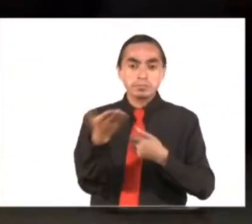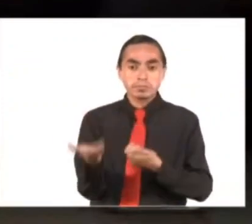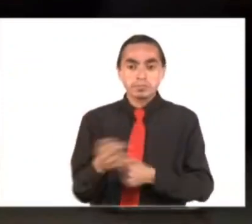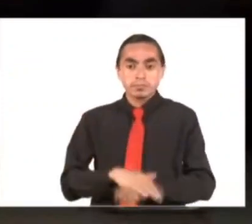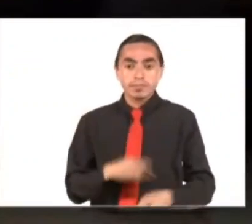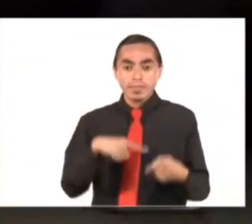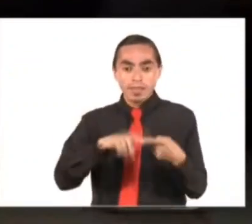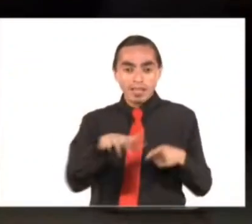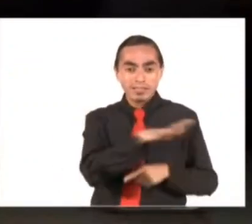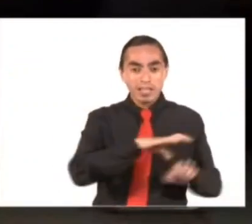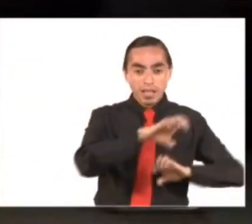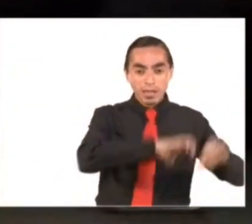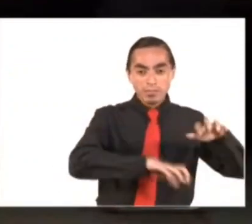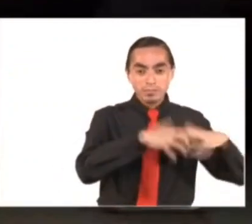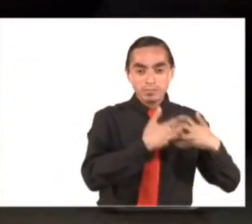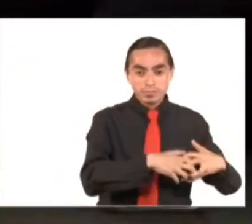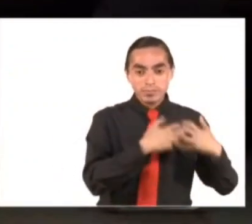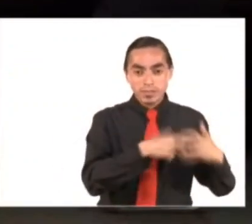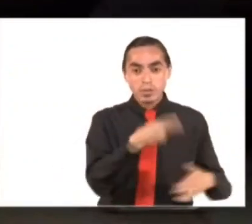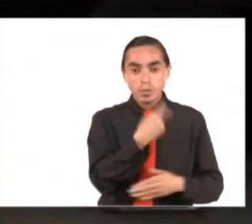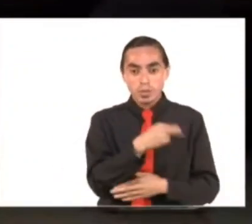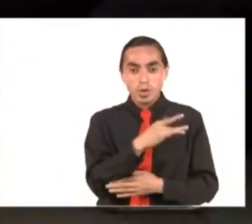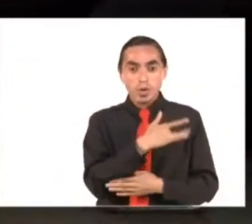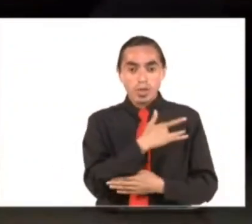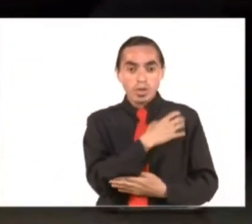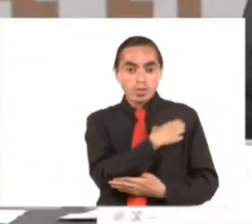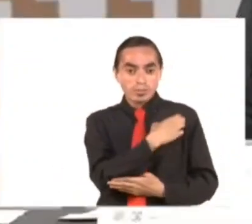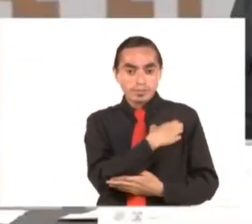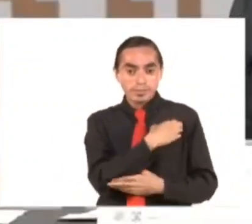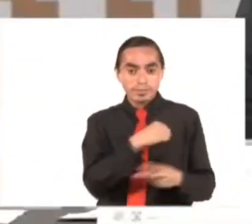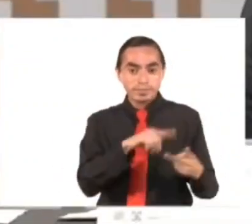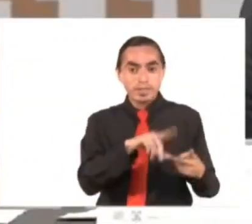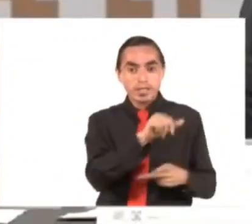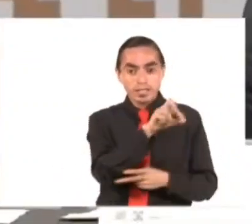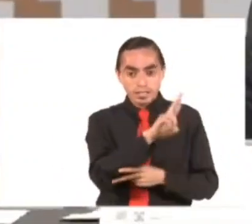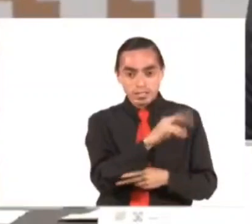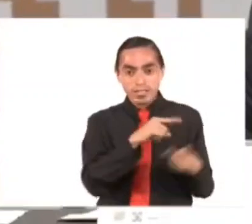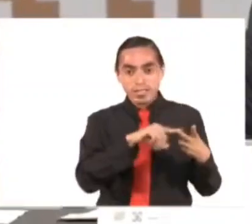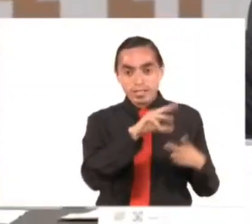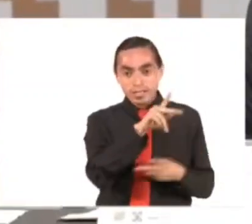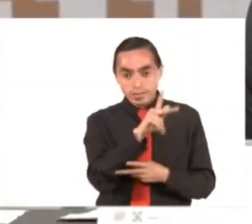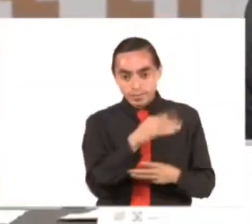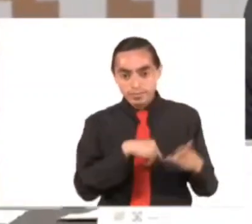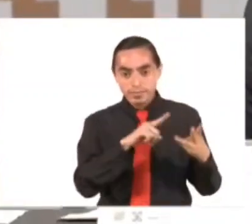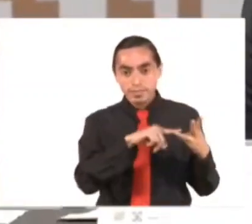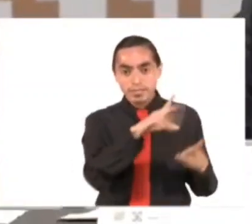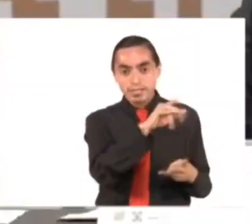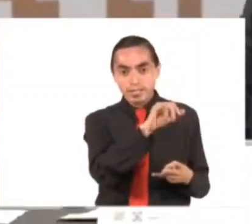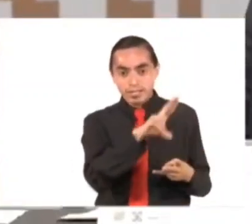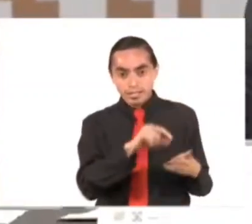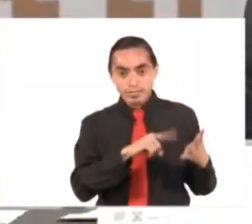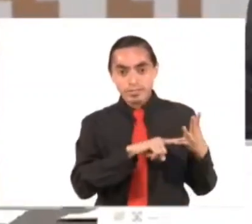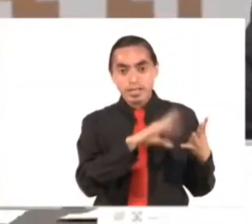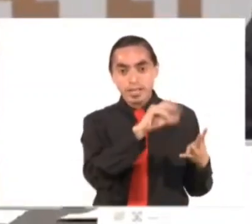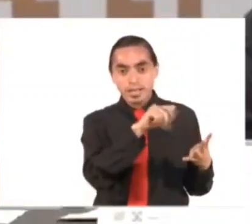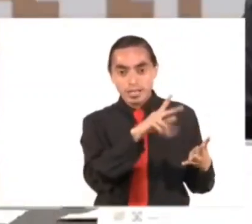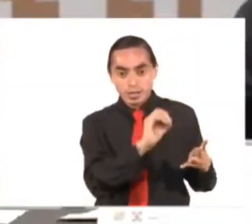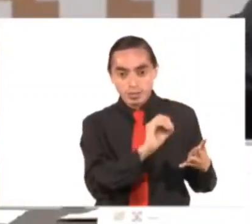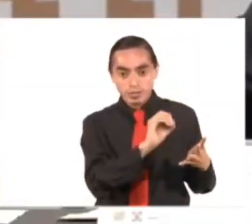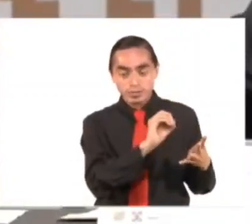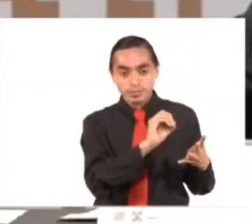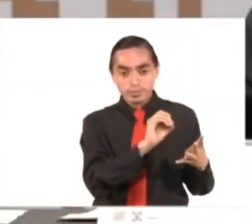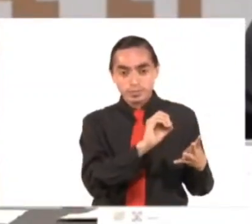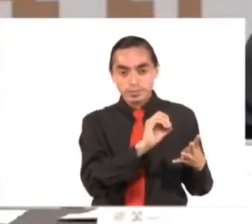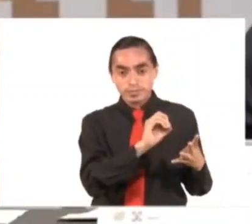por el sector empresarial, Corazón Capital, ANTAD, Canadevi, Canirac, Canaco,